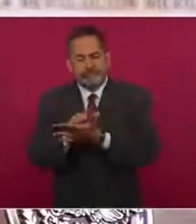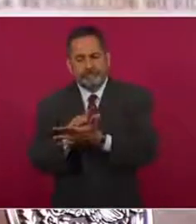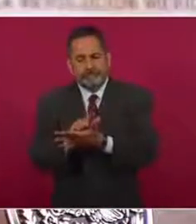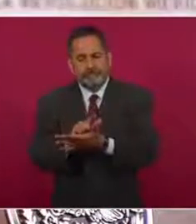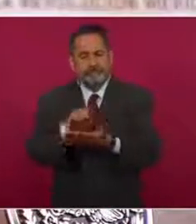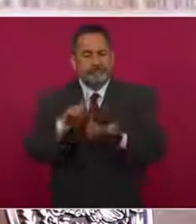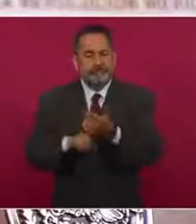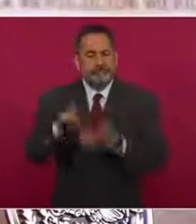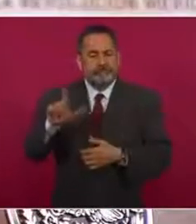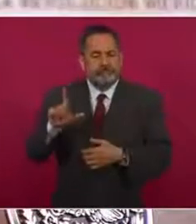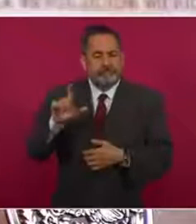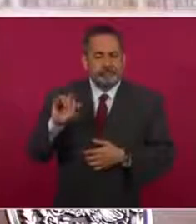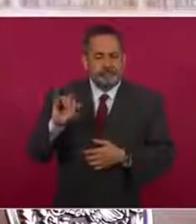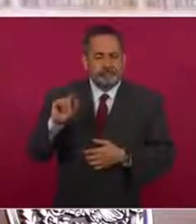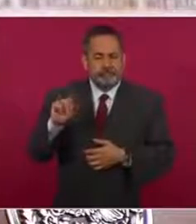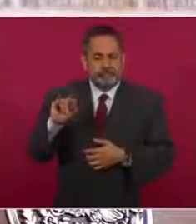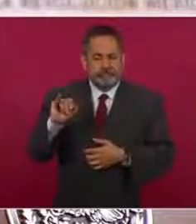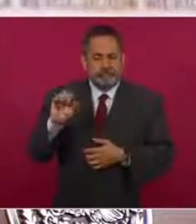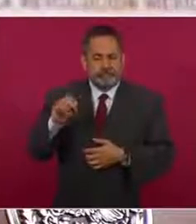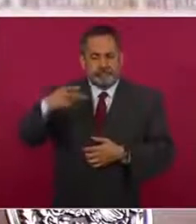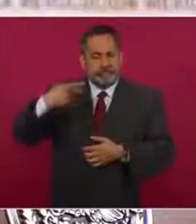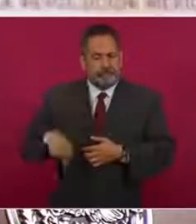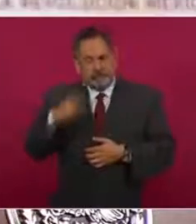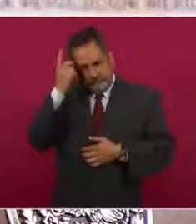del litio.